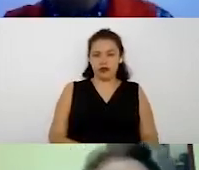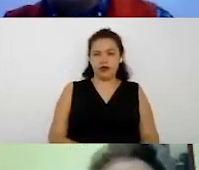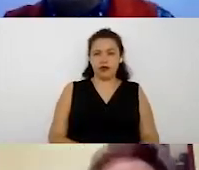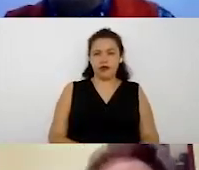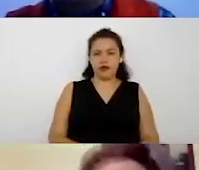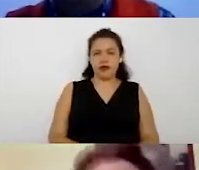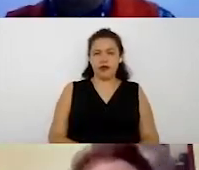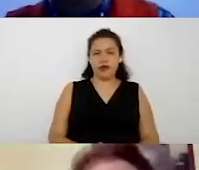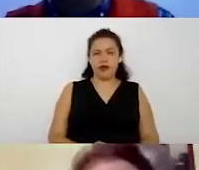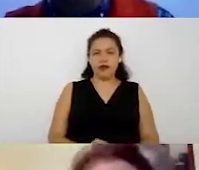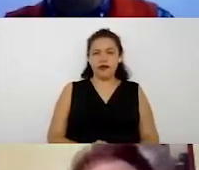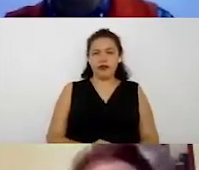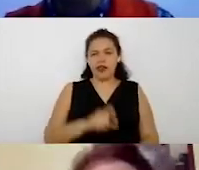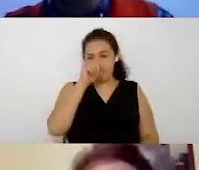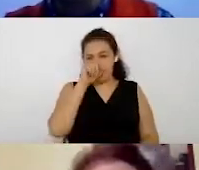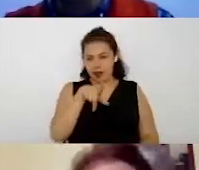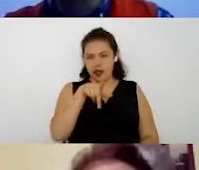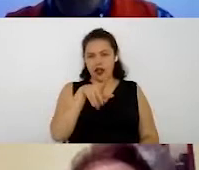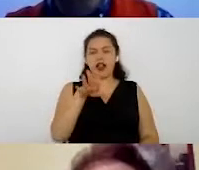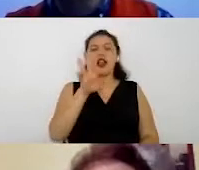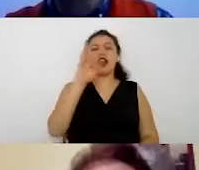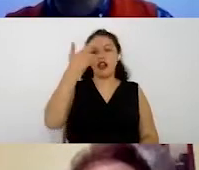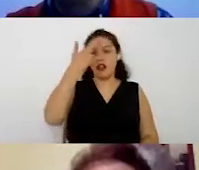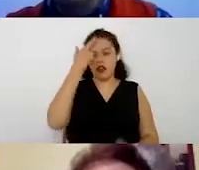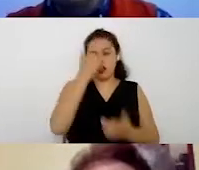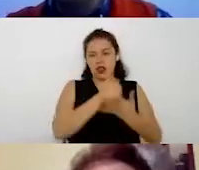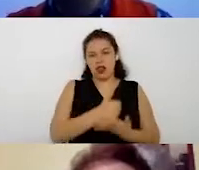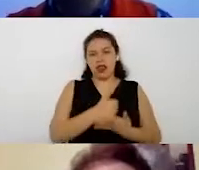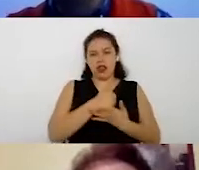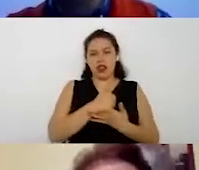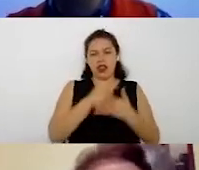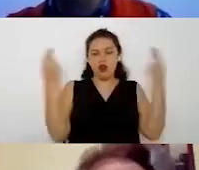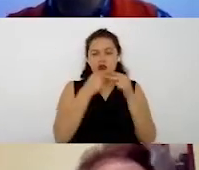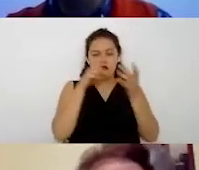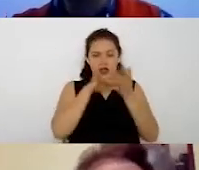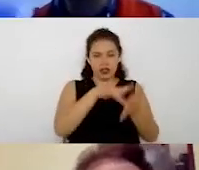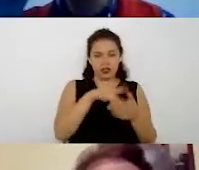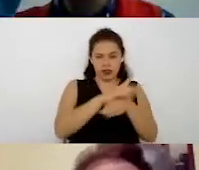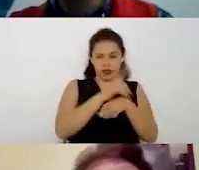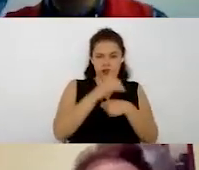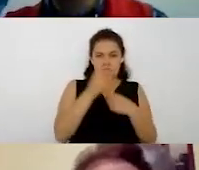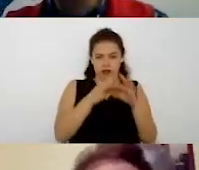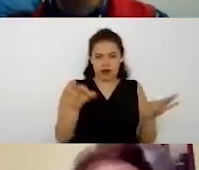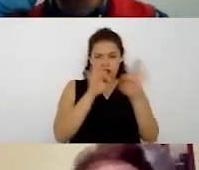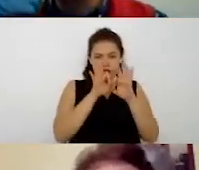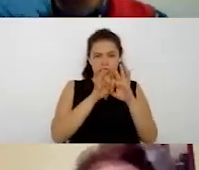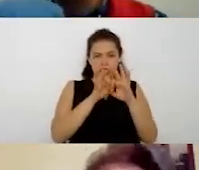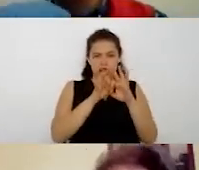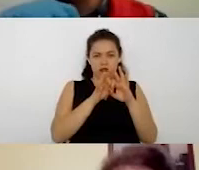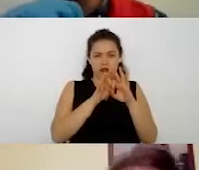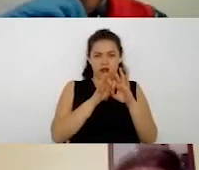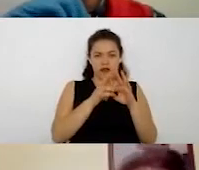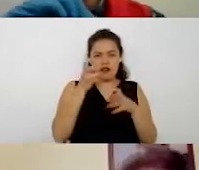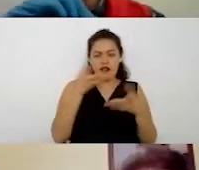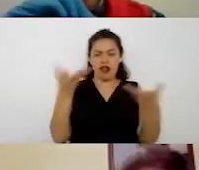recordemos la importancia de atender las urgencias. ¿Ok? En este caso, eso puede ser una urgencia.